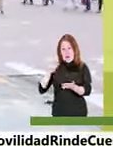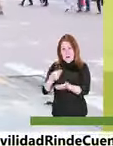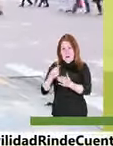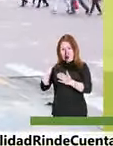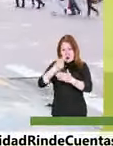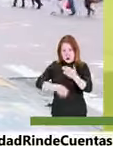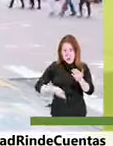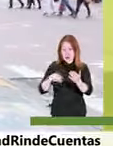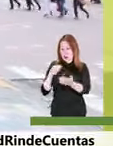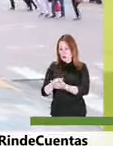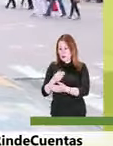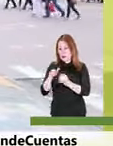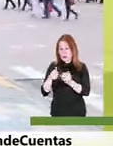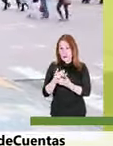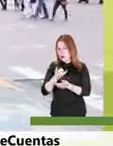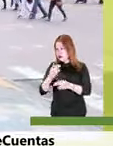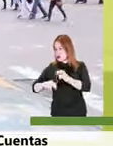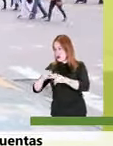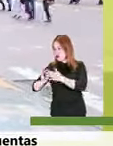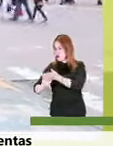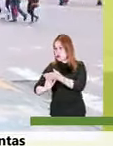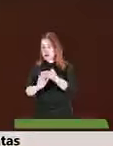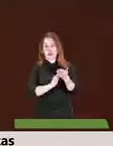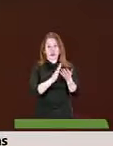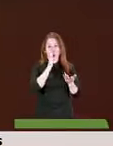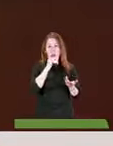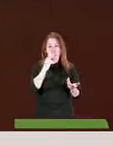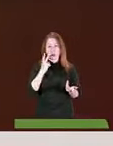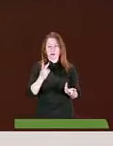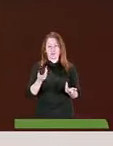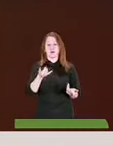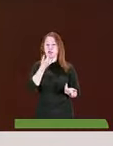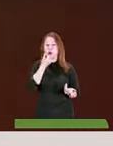calle y no se ven las obras. ¿Qué pasó?